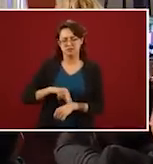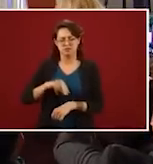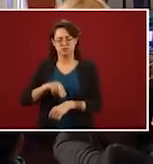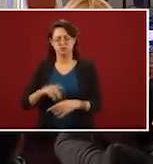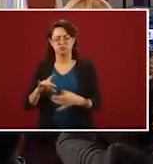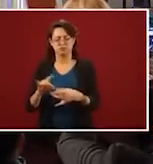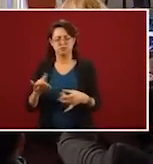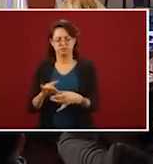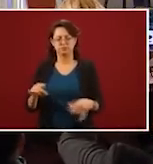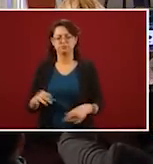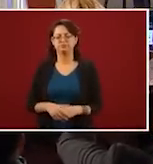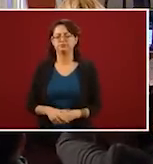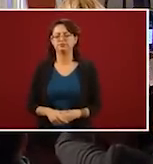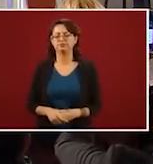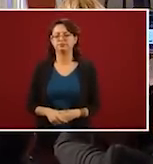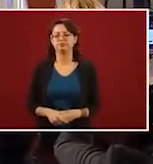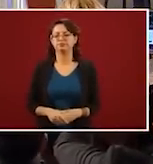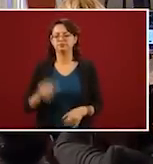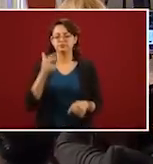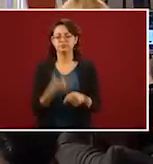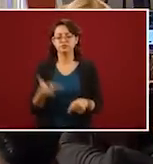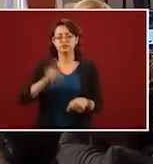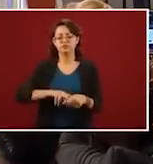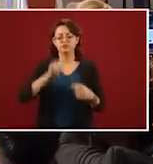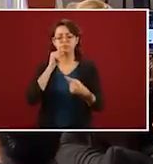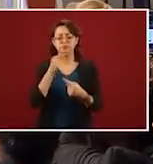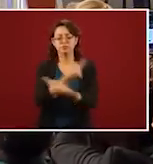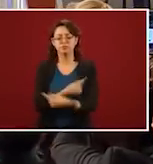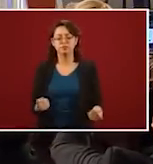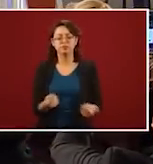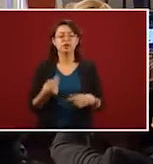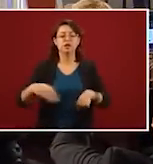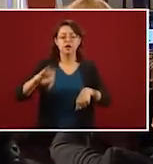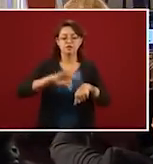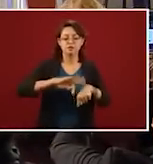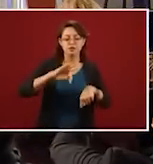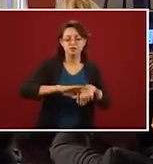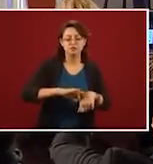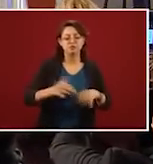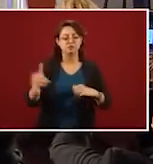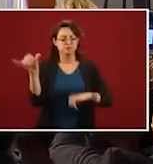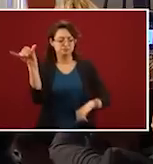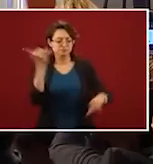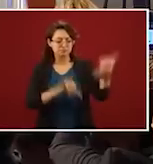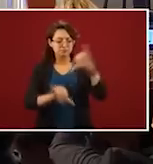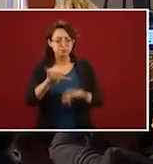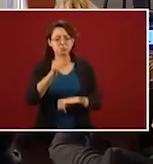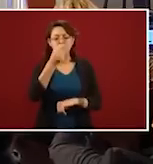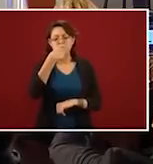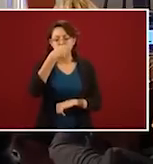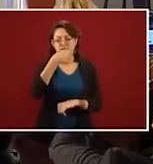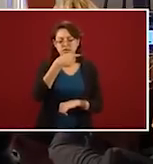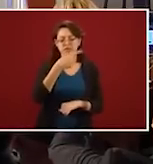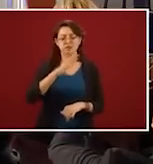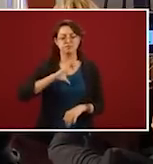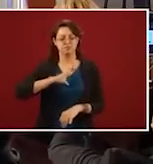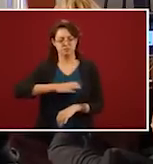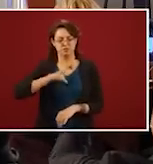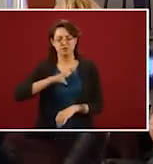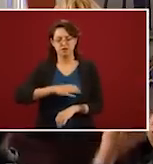Hospital Infantil tiene contratados servicios subrogados de farmacia y de mezclado de medicamentos para el tratamiento del